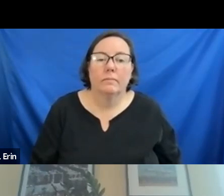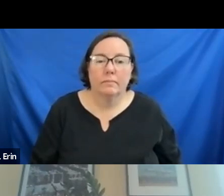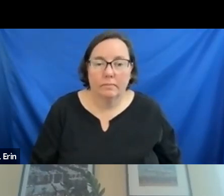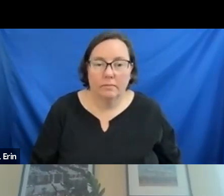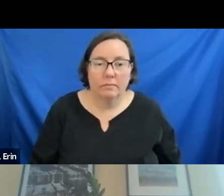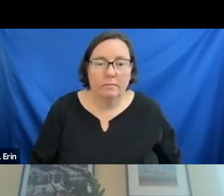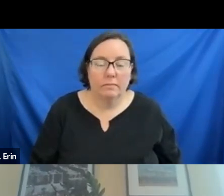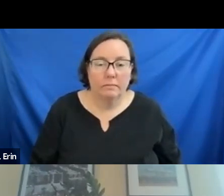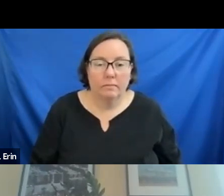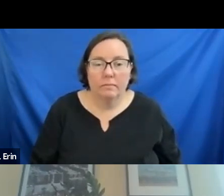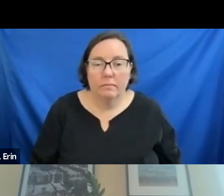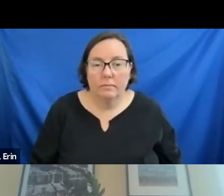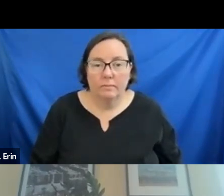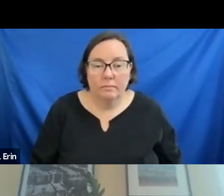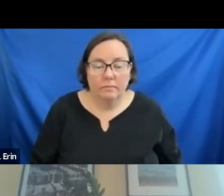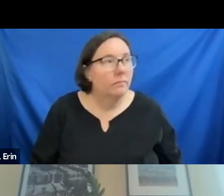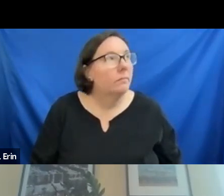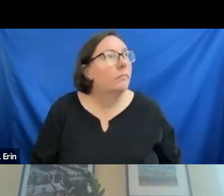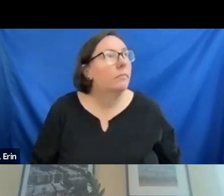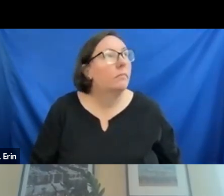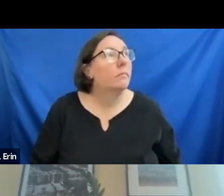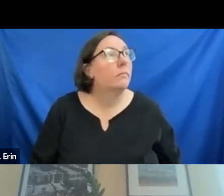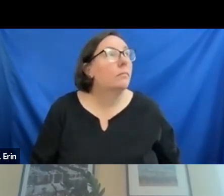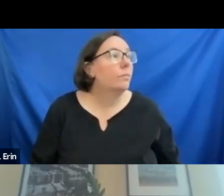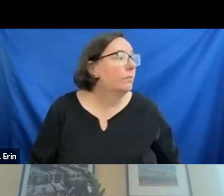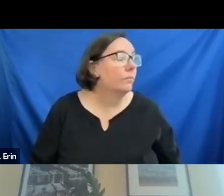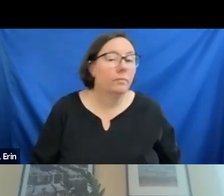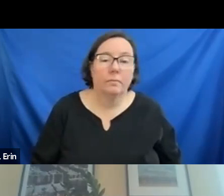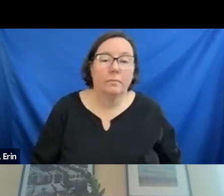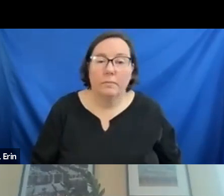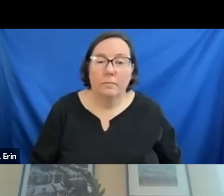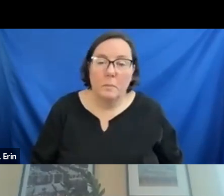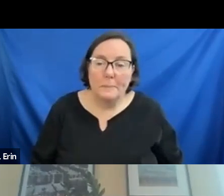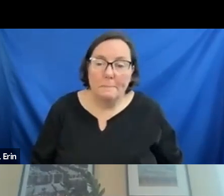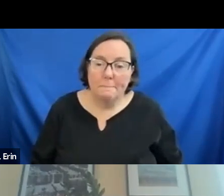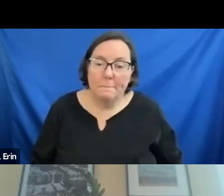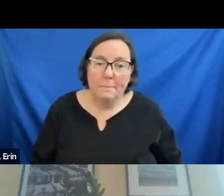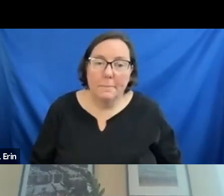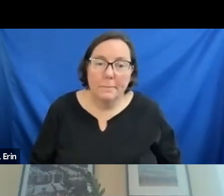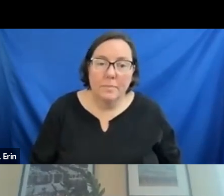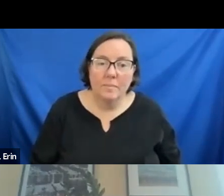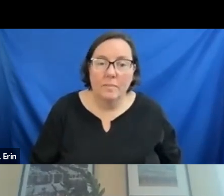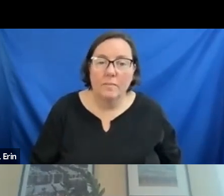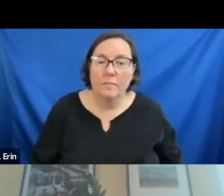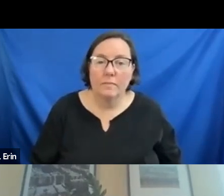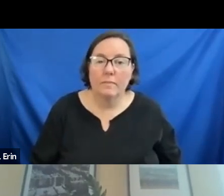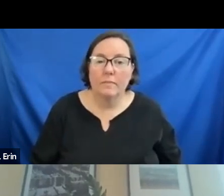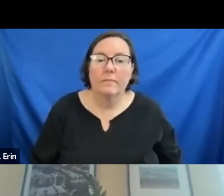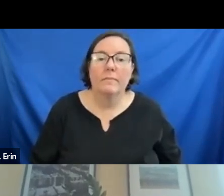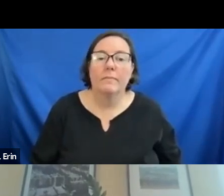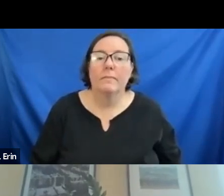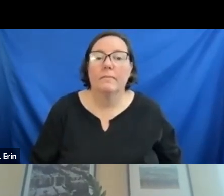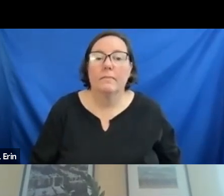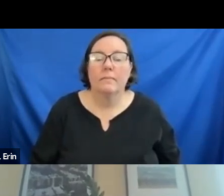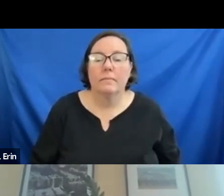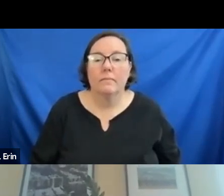un globo terráqueo. Allí van a pulsar y van a seleccionar el idioma español. Si están utilizando